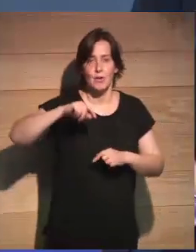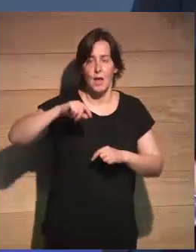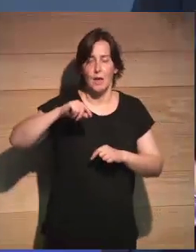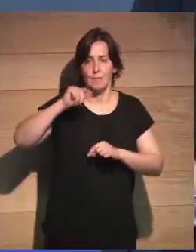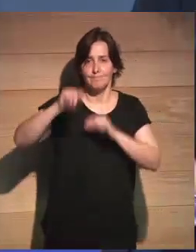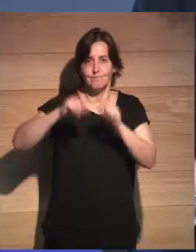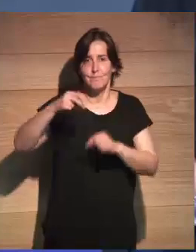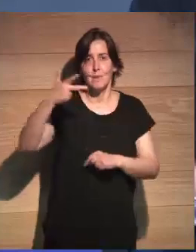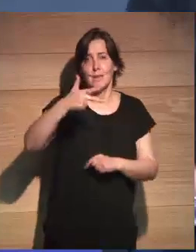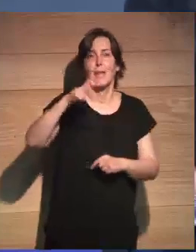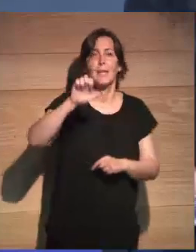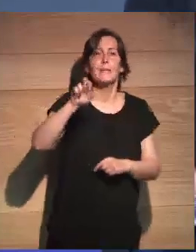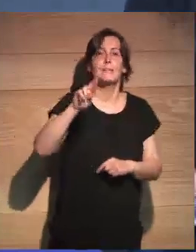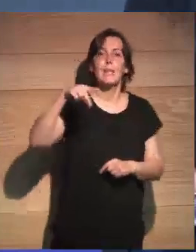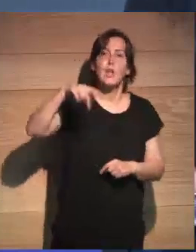cierto, Chernóbil.